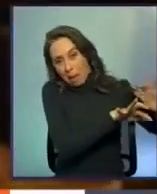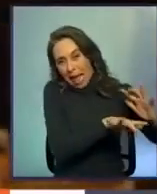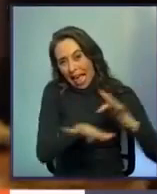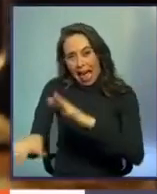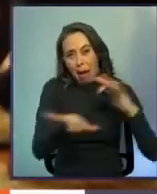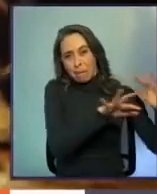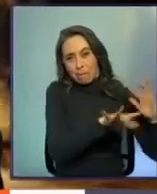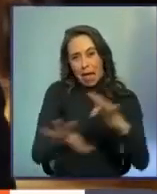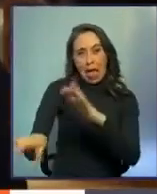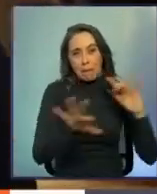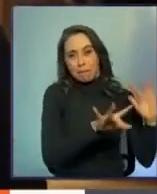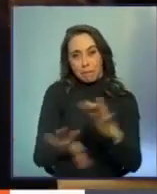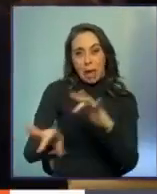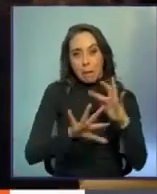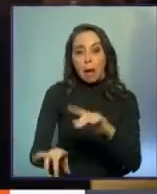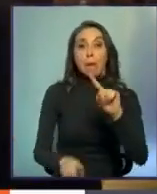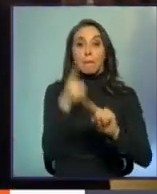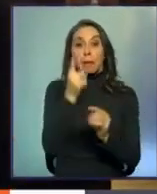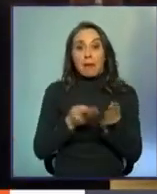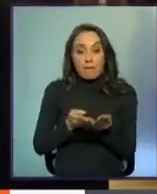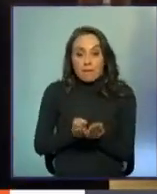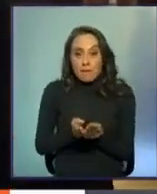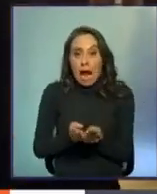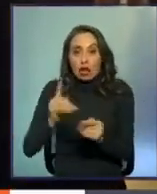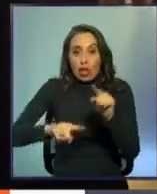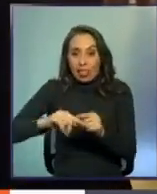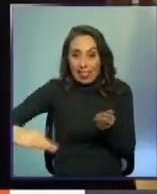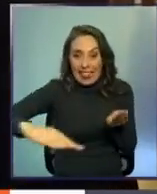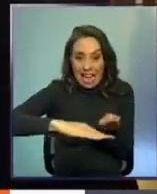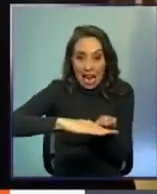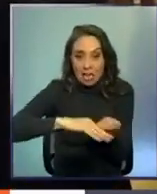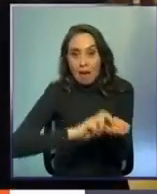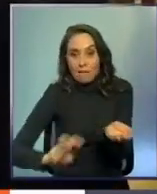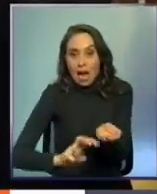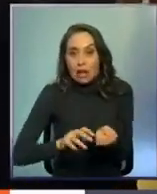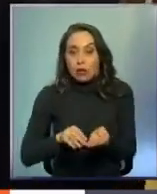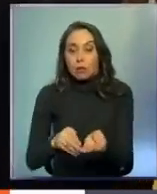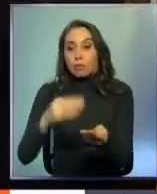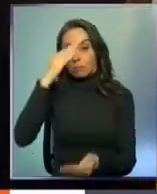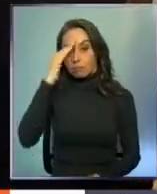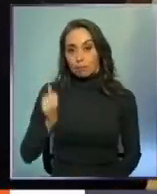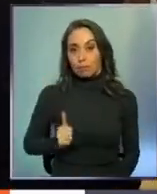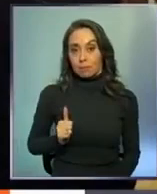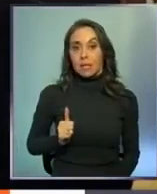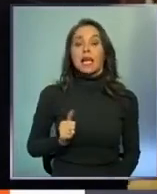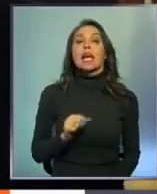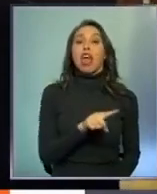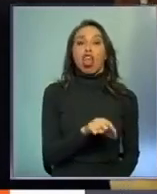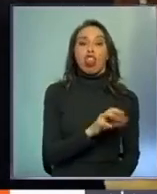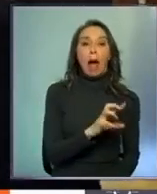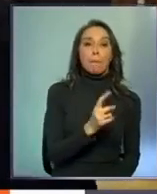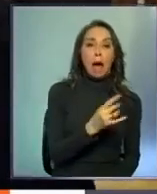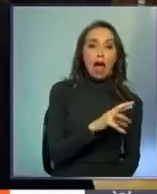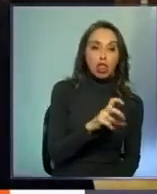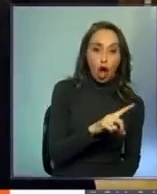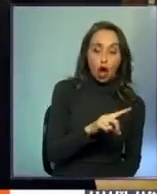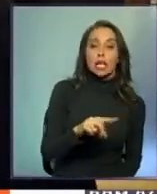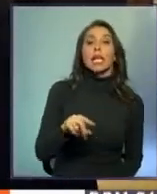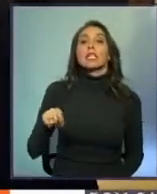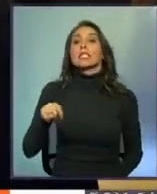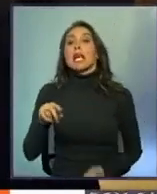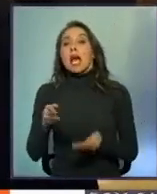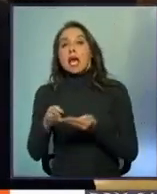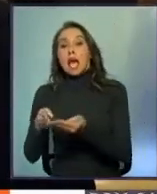se inició el primer desembarco con soldados del Zapadores y del Atacama. Pero se demoraba mucho